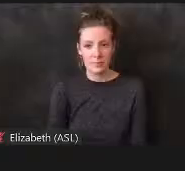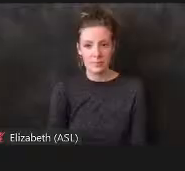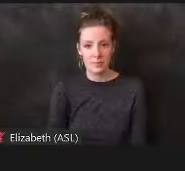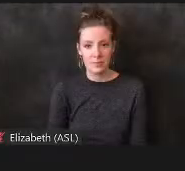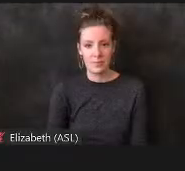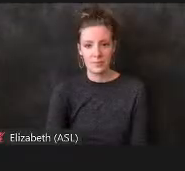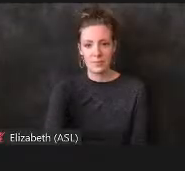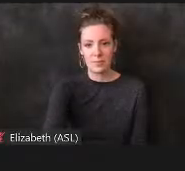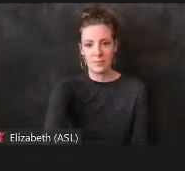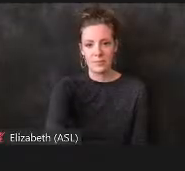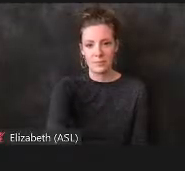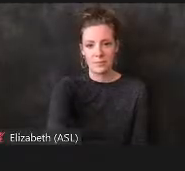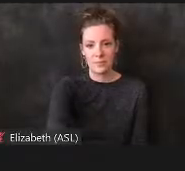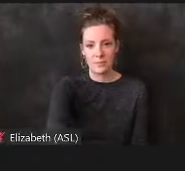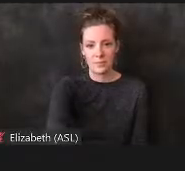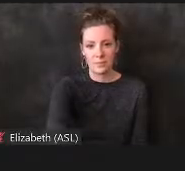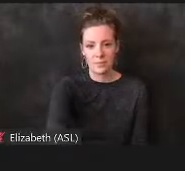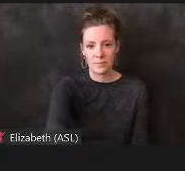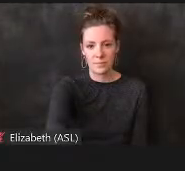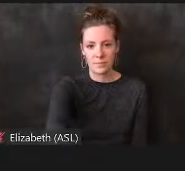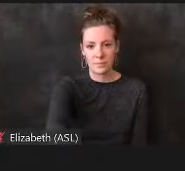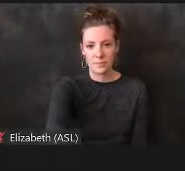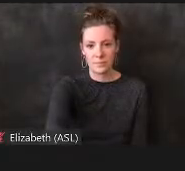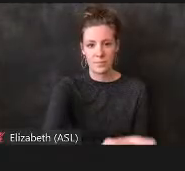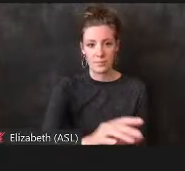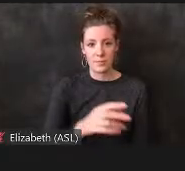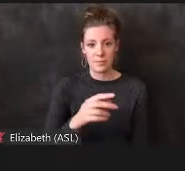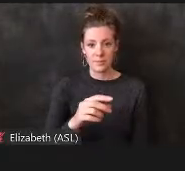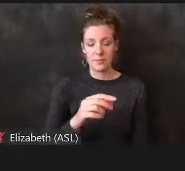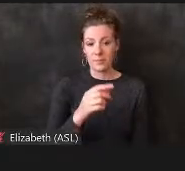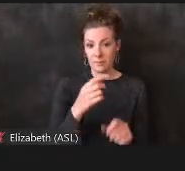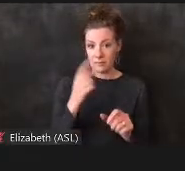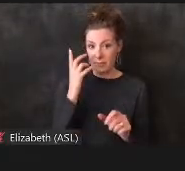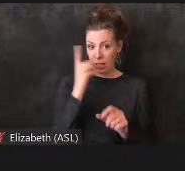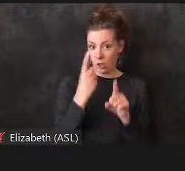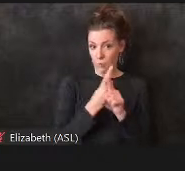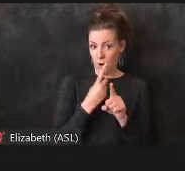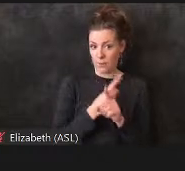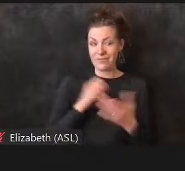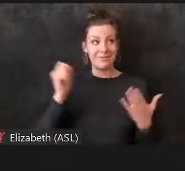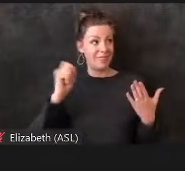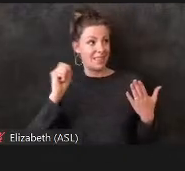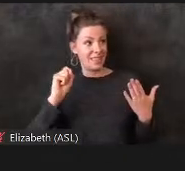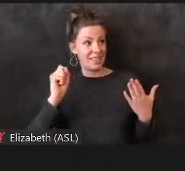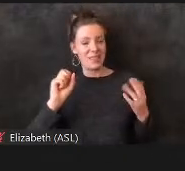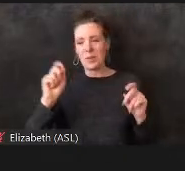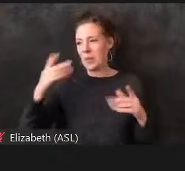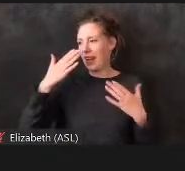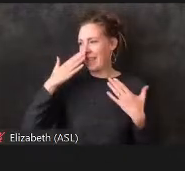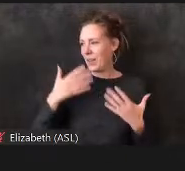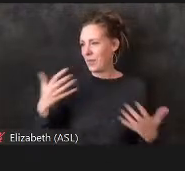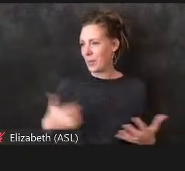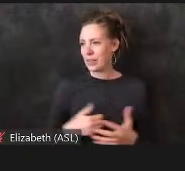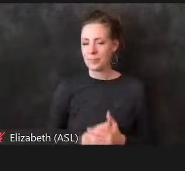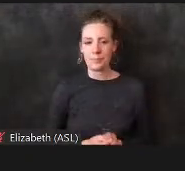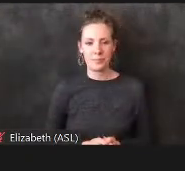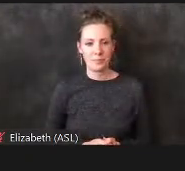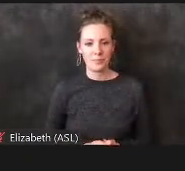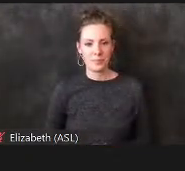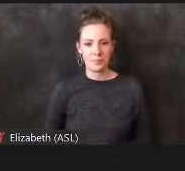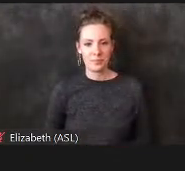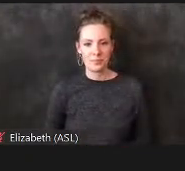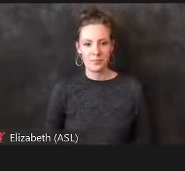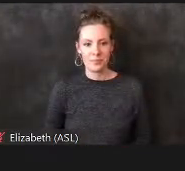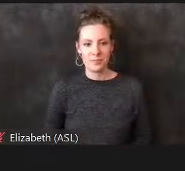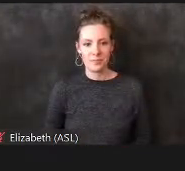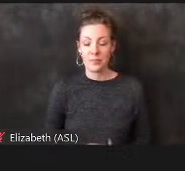We are. Yeah, we can see. And they're in the right format. Yes. Thank you very much. So we are